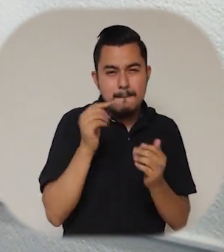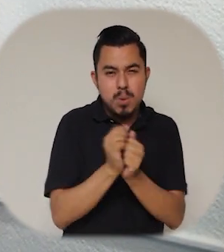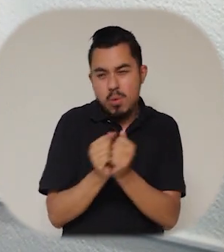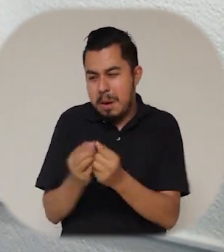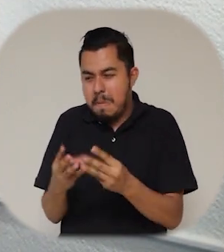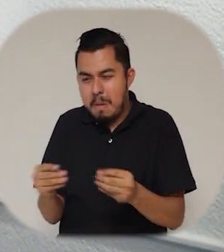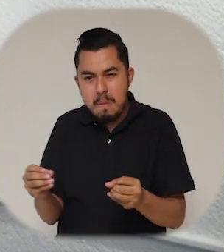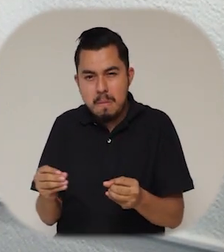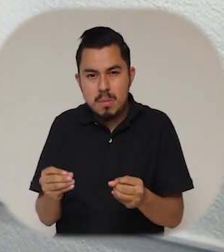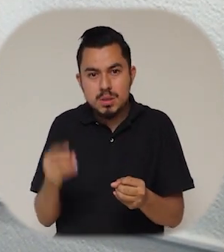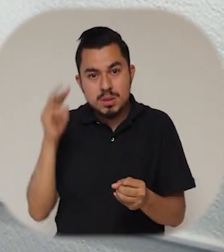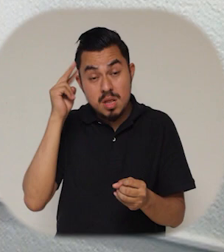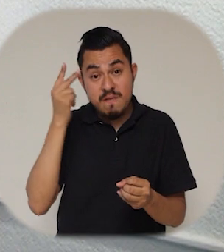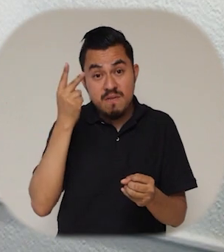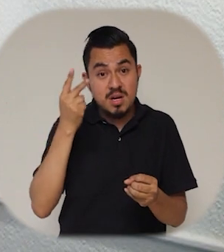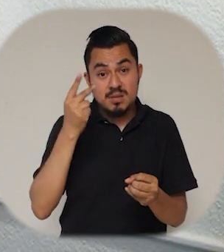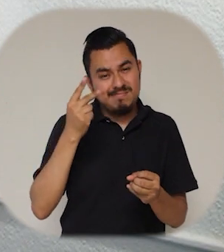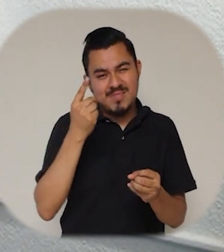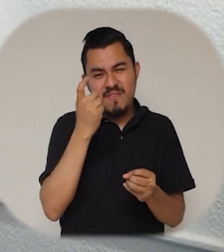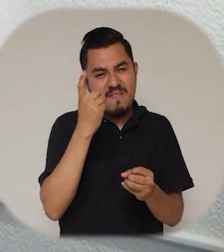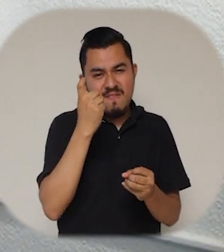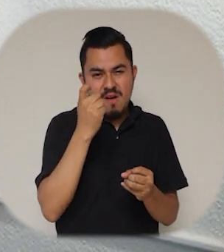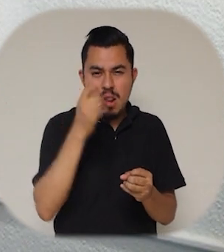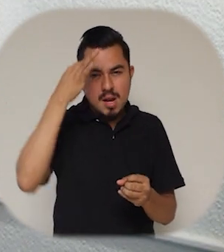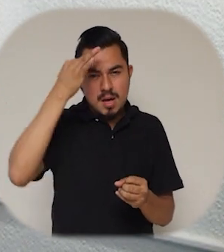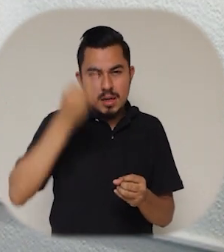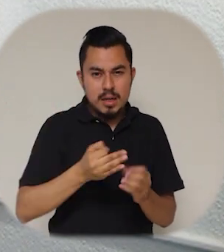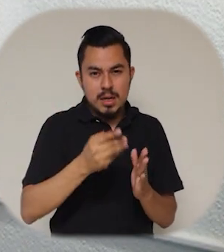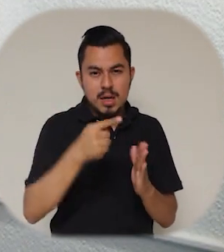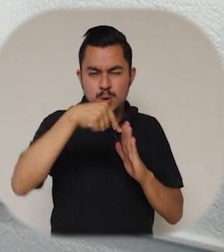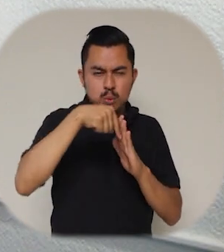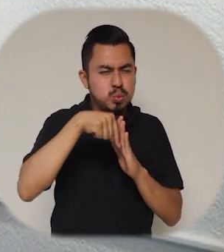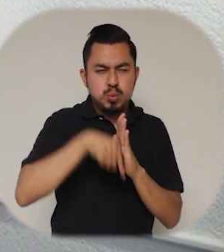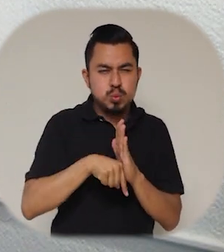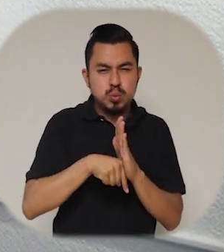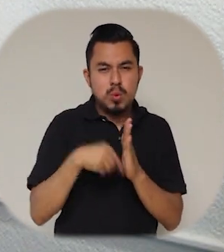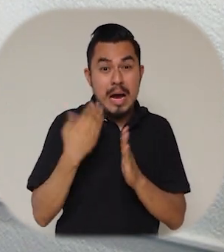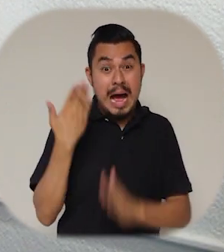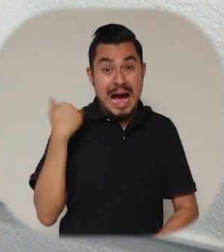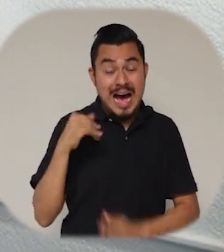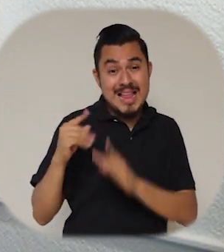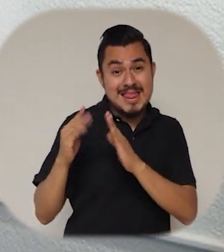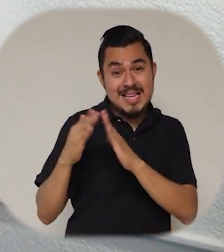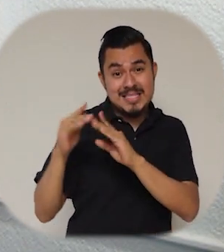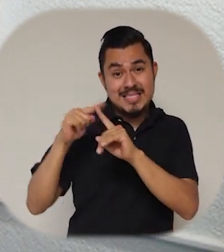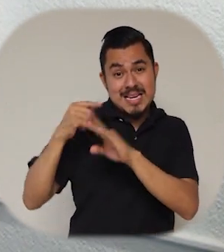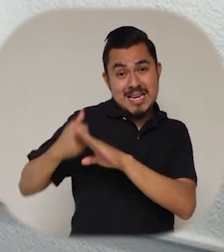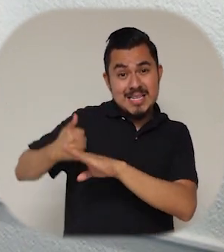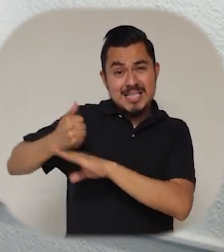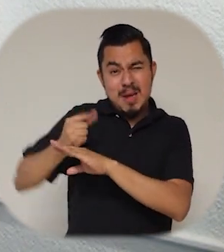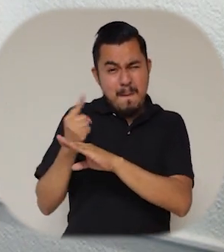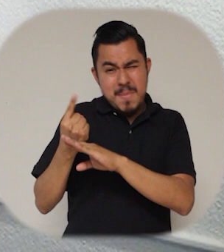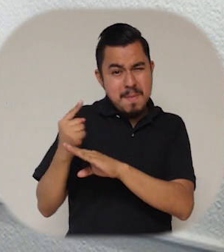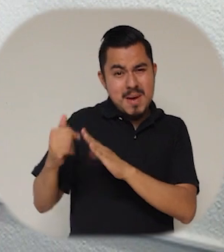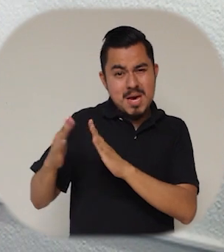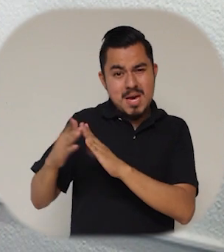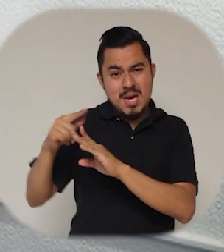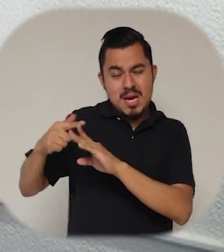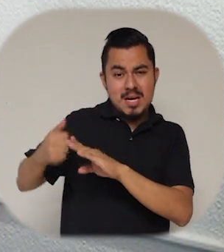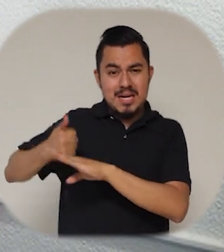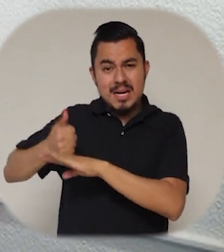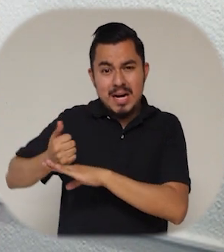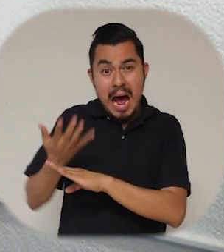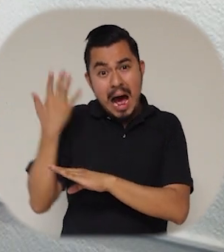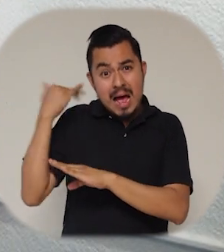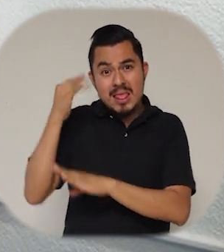primitiva, cuando creyeron que Jesús es el Cristo de forma precisa, su vida cambió. Los miembros de la iglesia primitiva creyeron que Jesús es